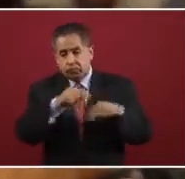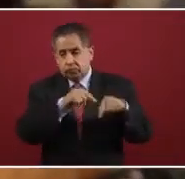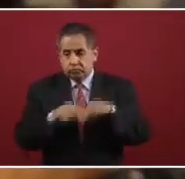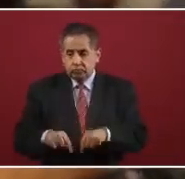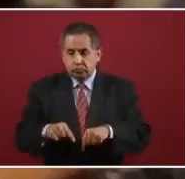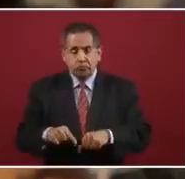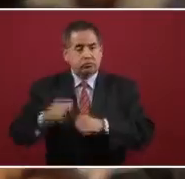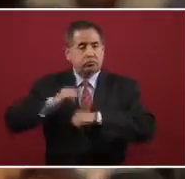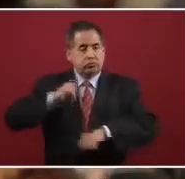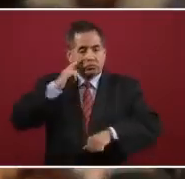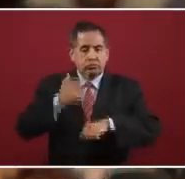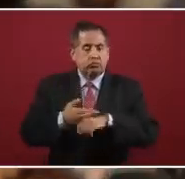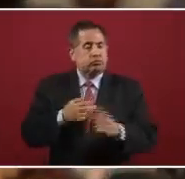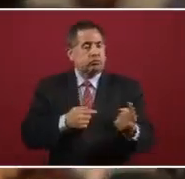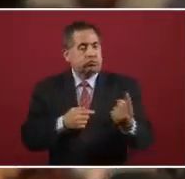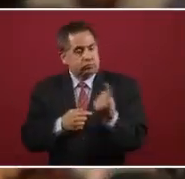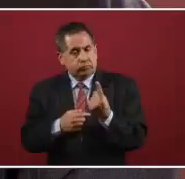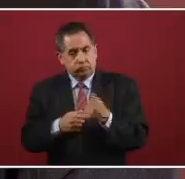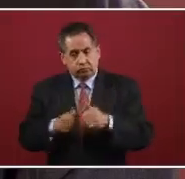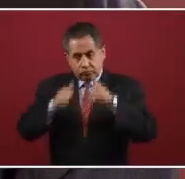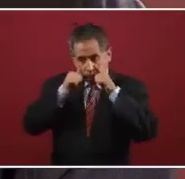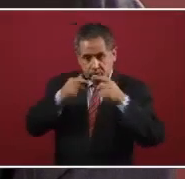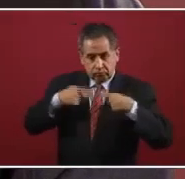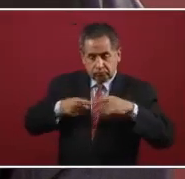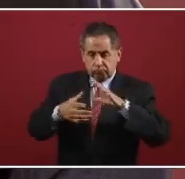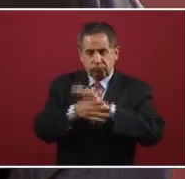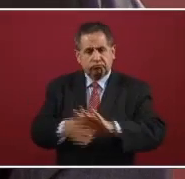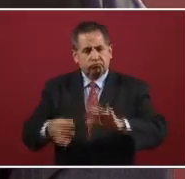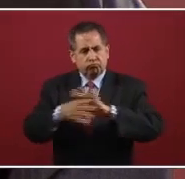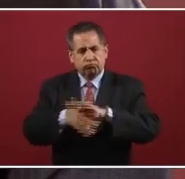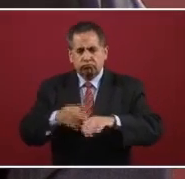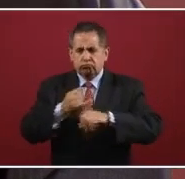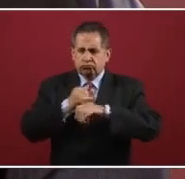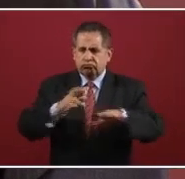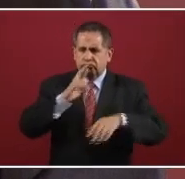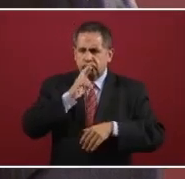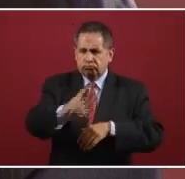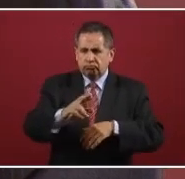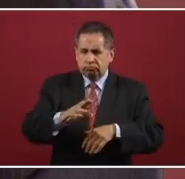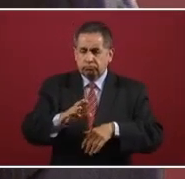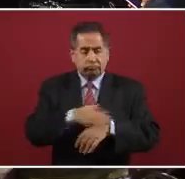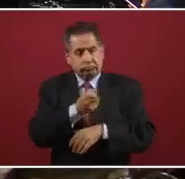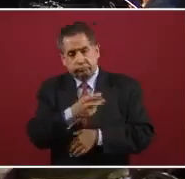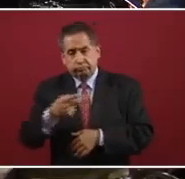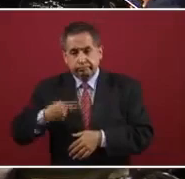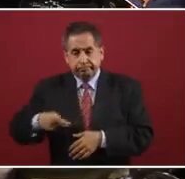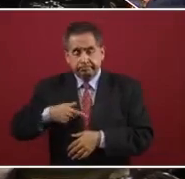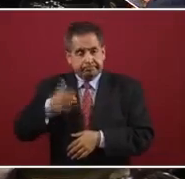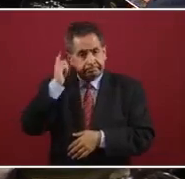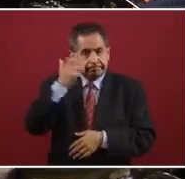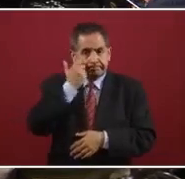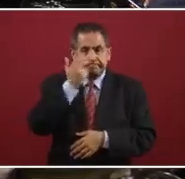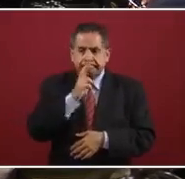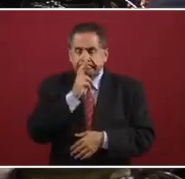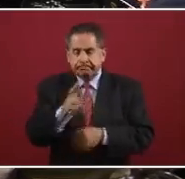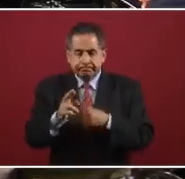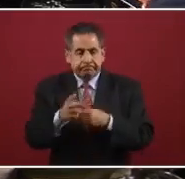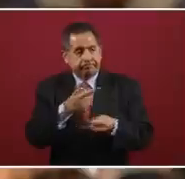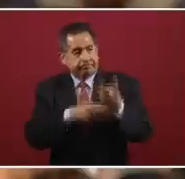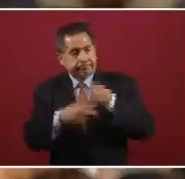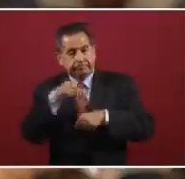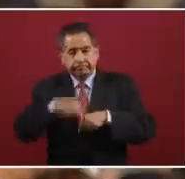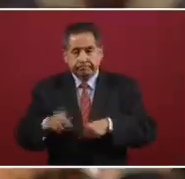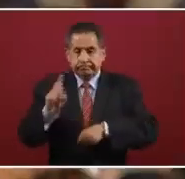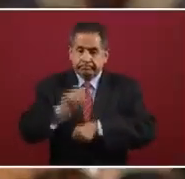la titular de atención ciudadana y de un reporte? Porque la gente tiene mucha esperanza y llega aquí todos